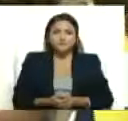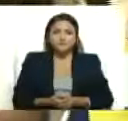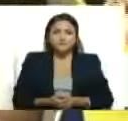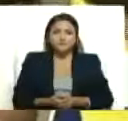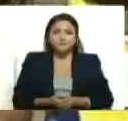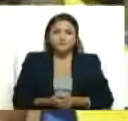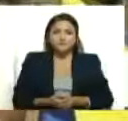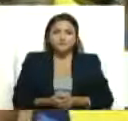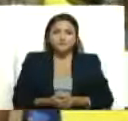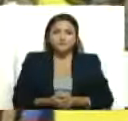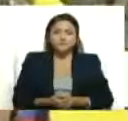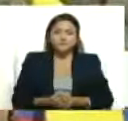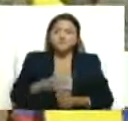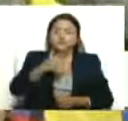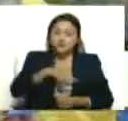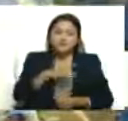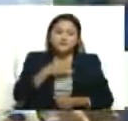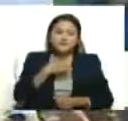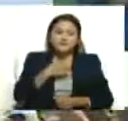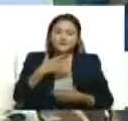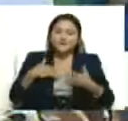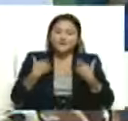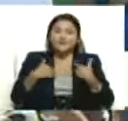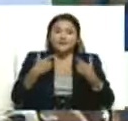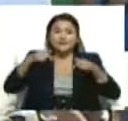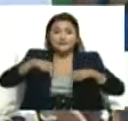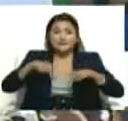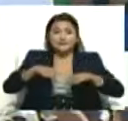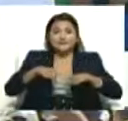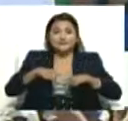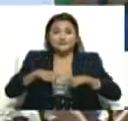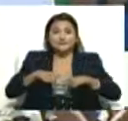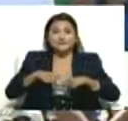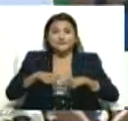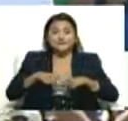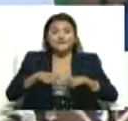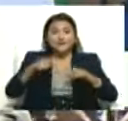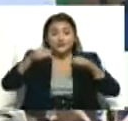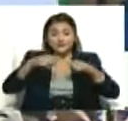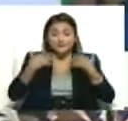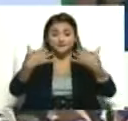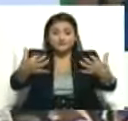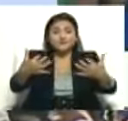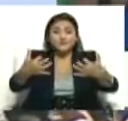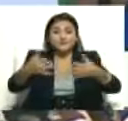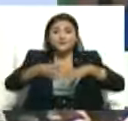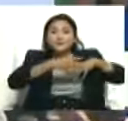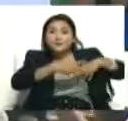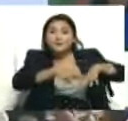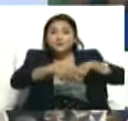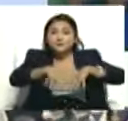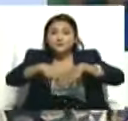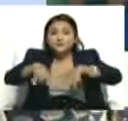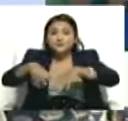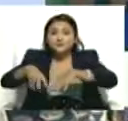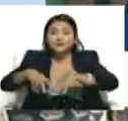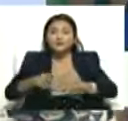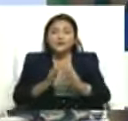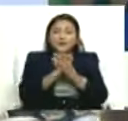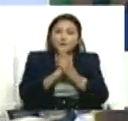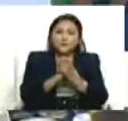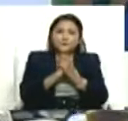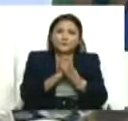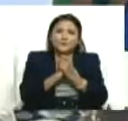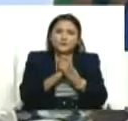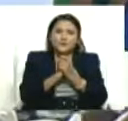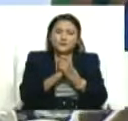Por eso yo me siento muy contento que aquí en esta tarima y hayan marchado con nosotros compañeros, hermanos,